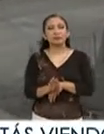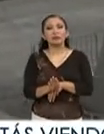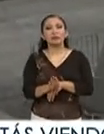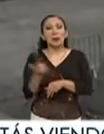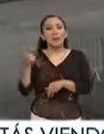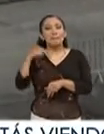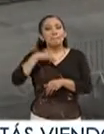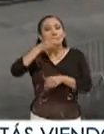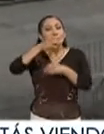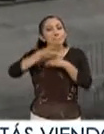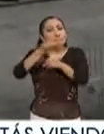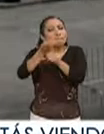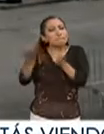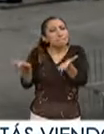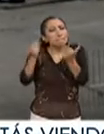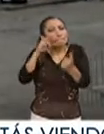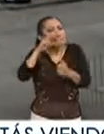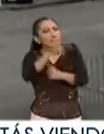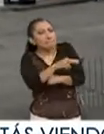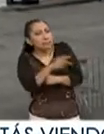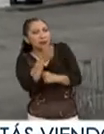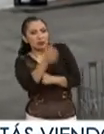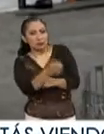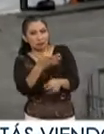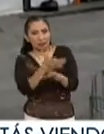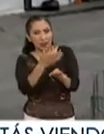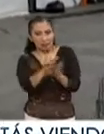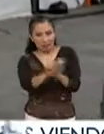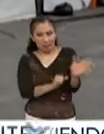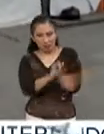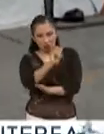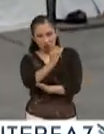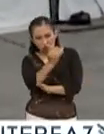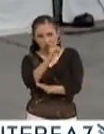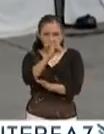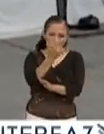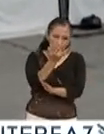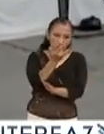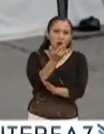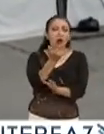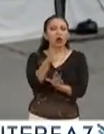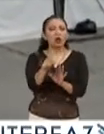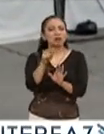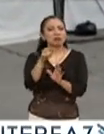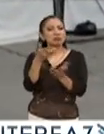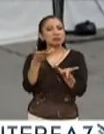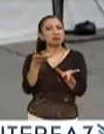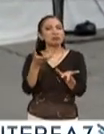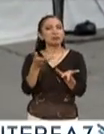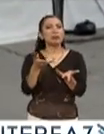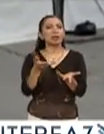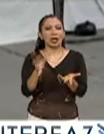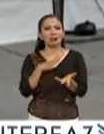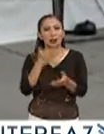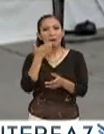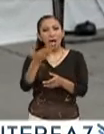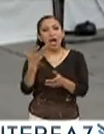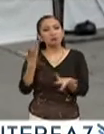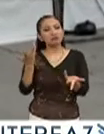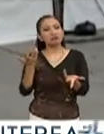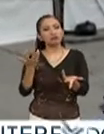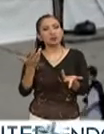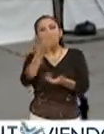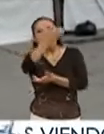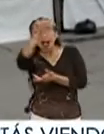lo que convocan o invitan es a que en estos meses de junio, julio, se den buenos